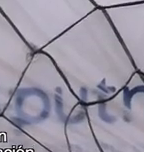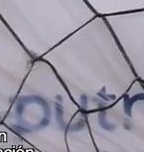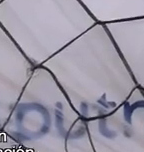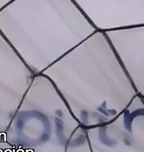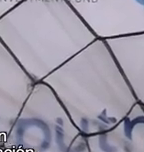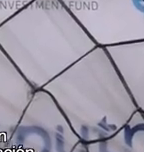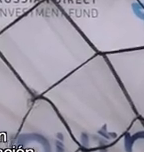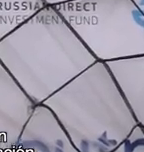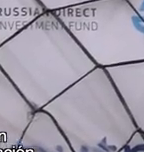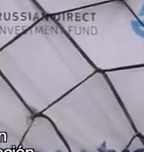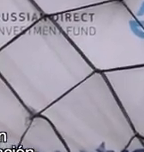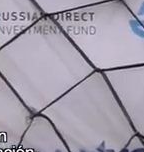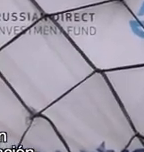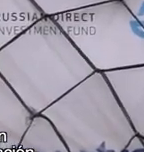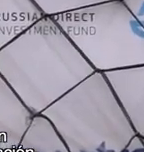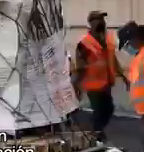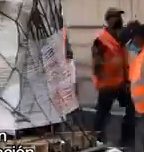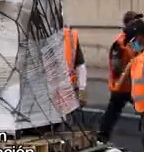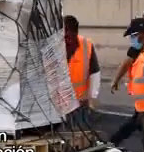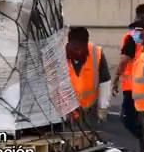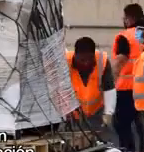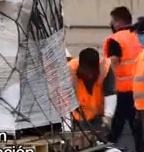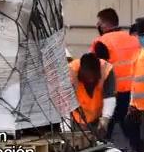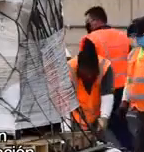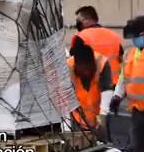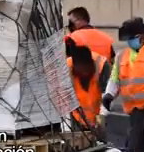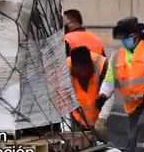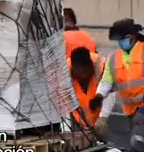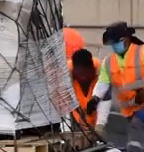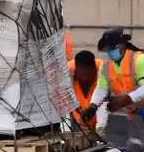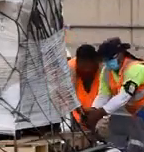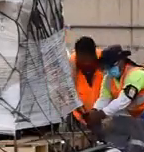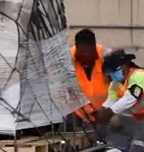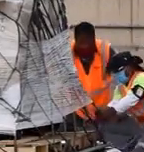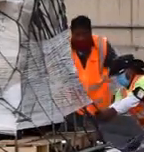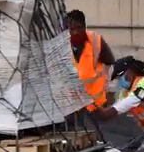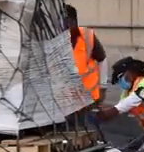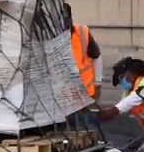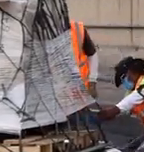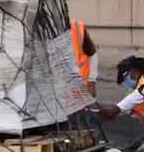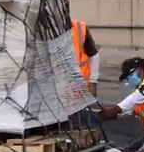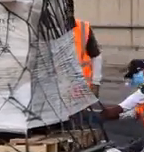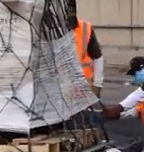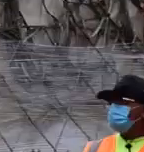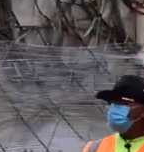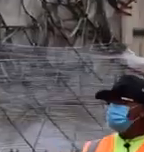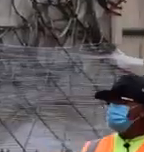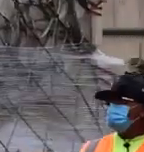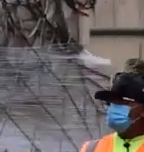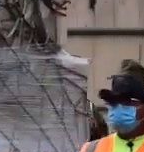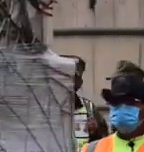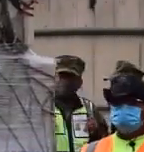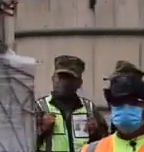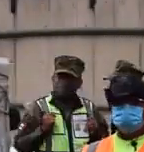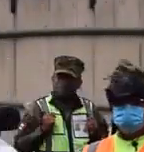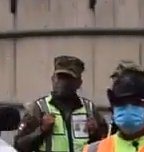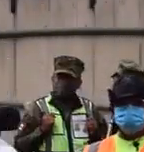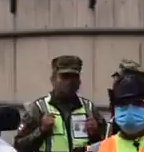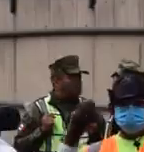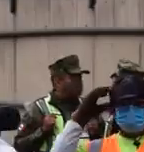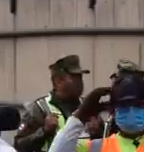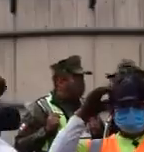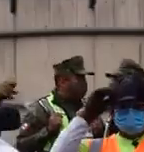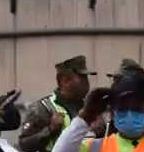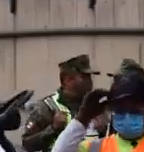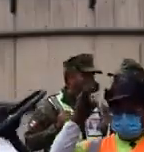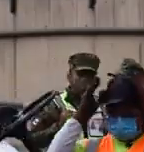Estos nuevos biológicos recibidos permiten continuar con la Estrategia Nacional de Vacunación para combatir el virus SARS-CoV-2 causante de la COVID-19